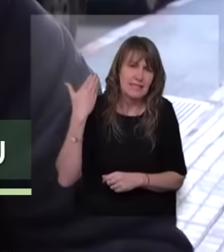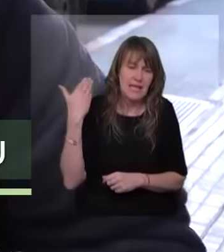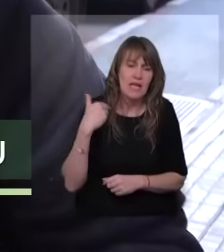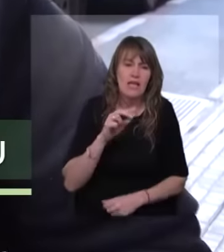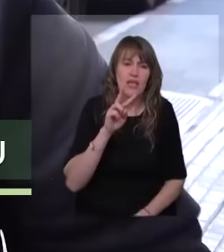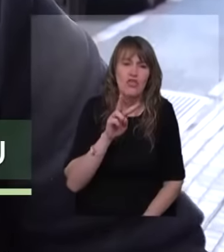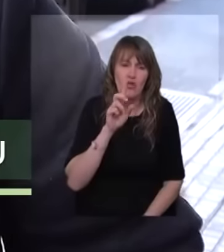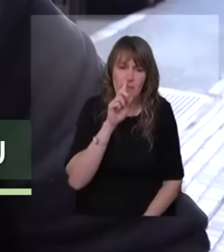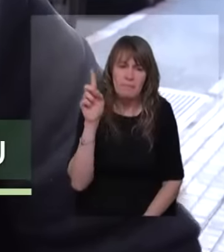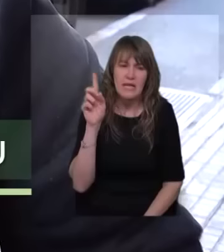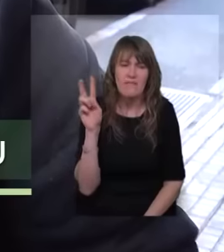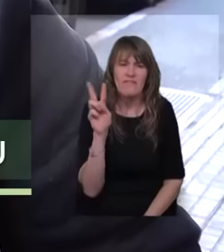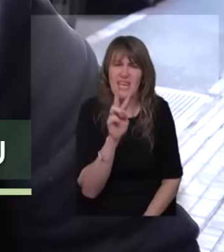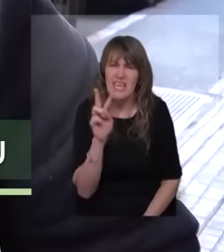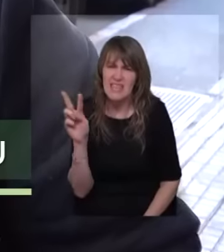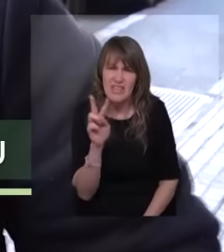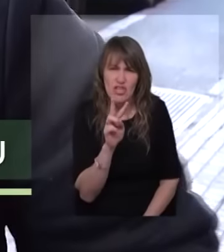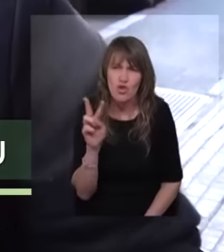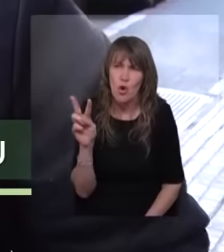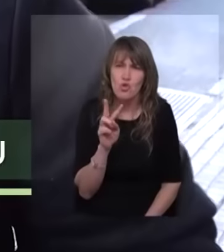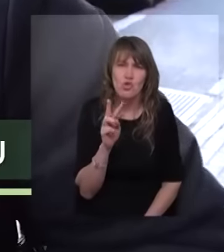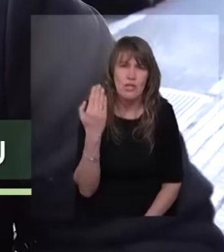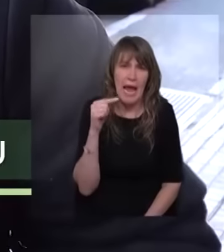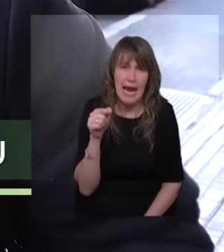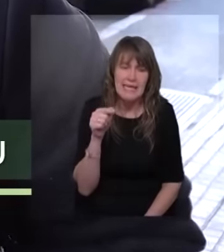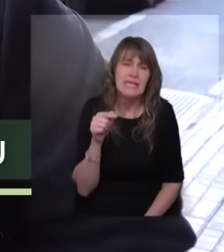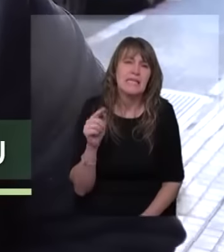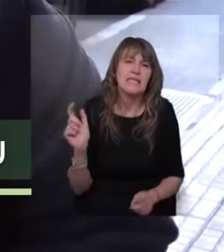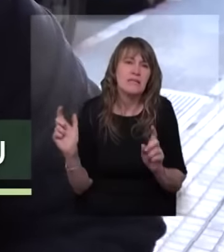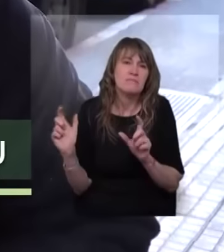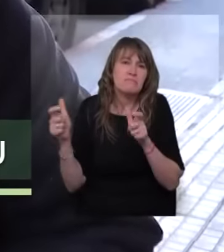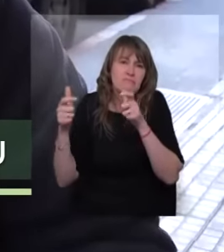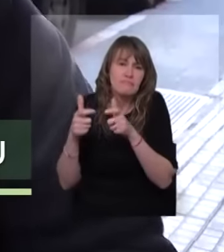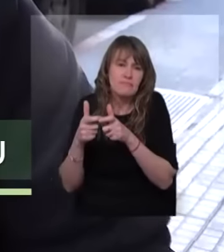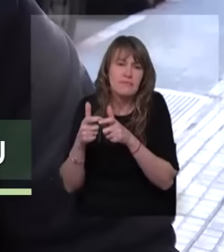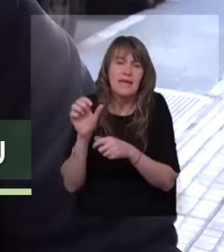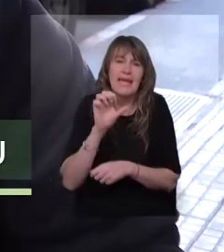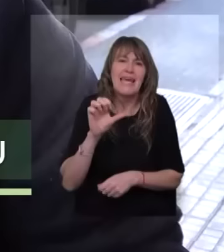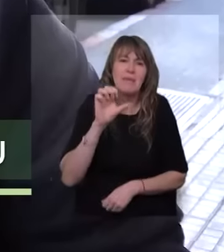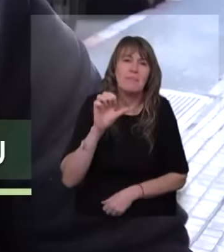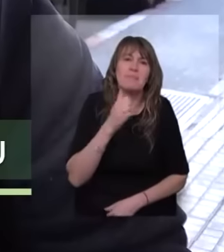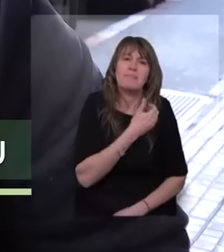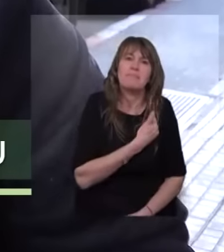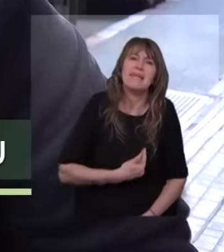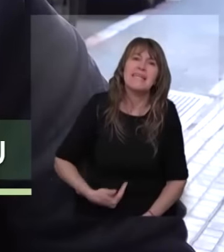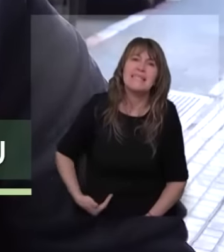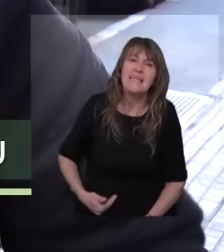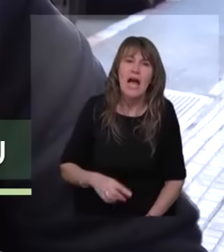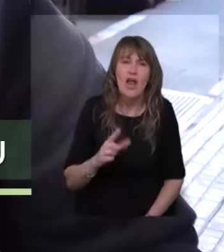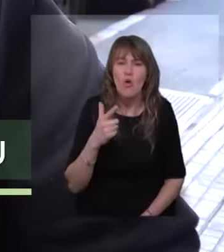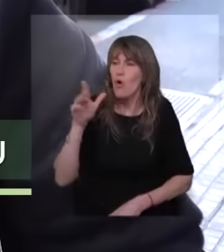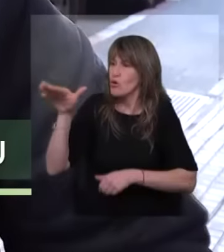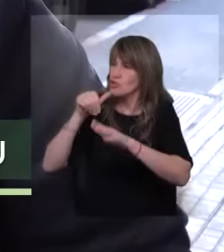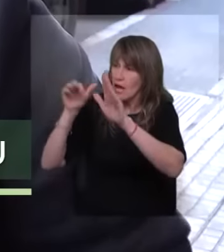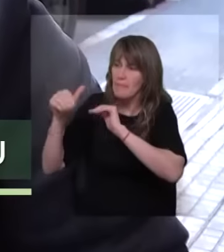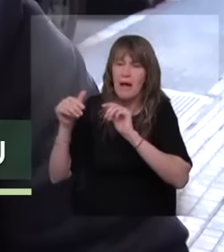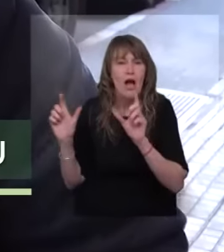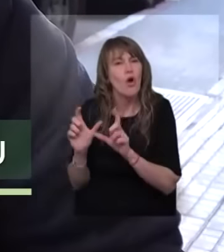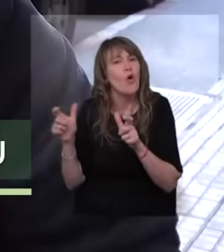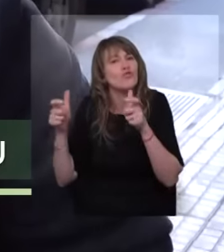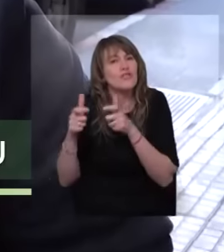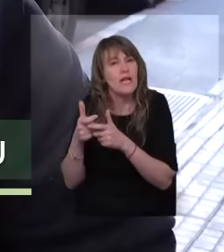2022 desde fines del 2022 no se reúne el consejo la empresa no no convoca el consejo consultivo